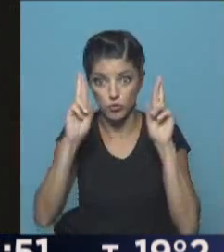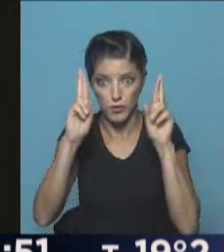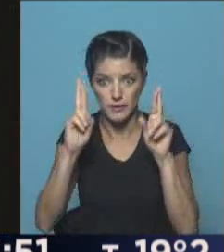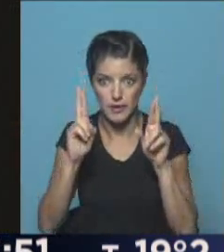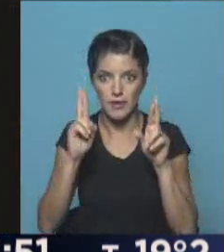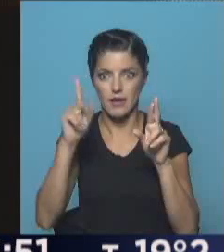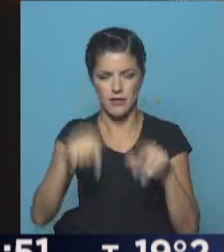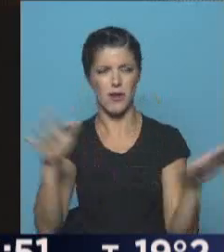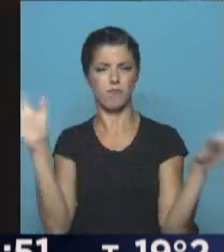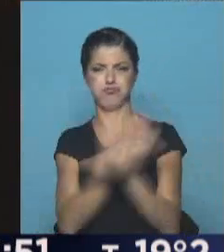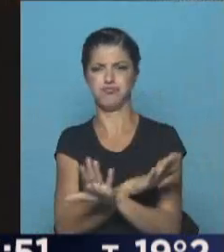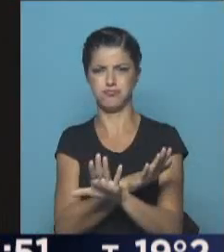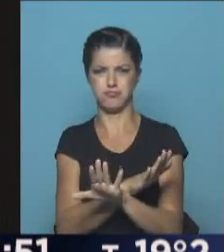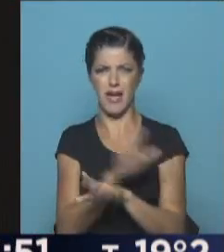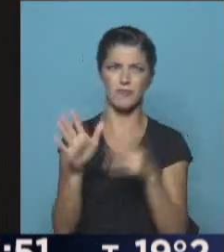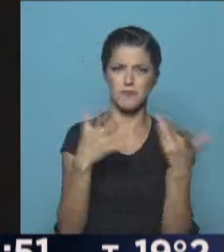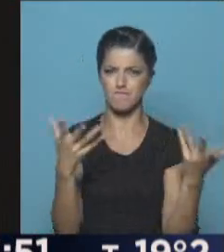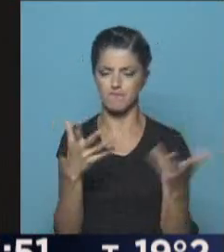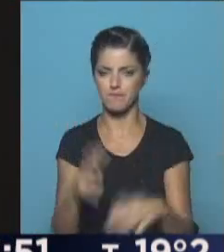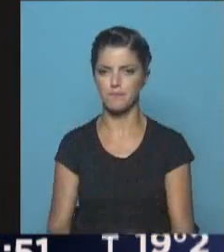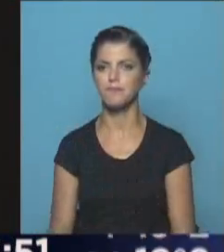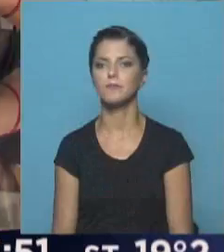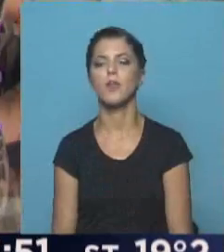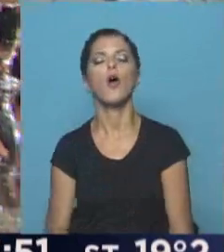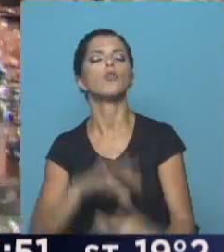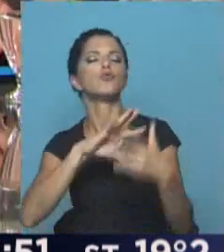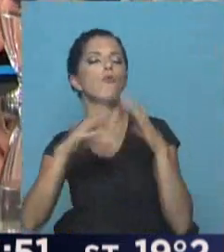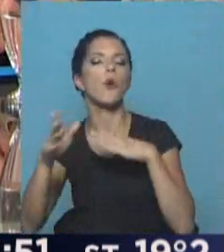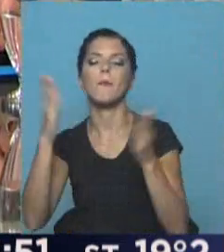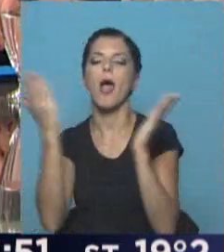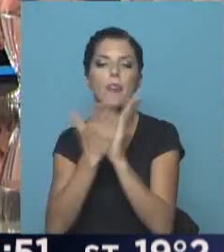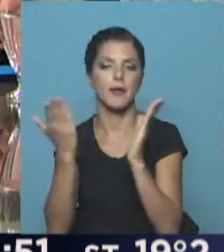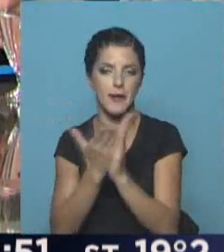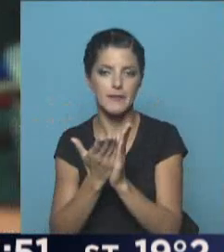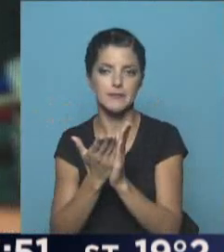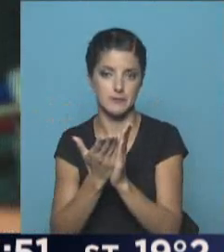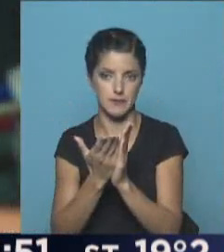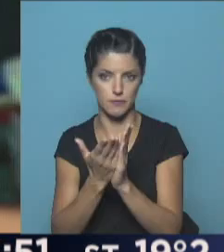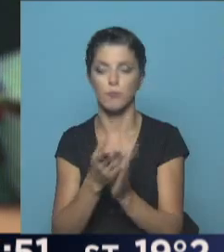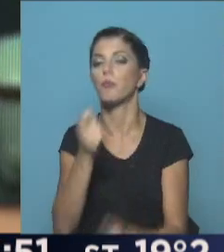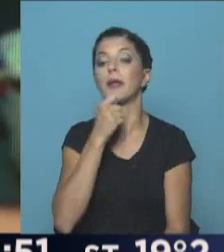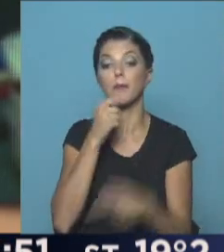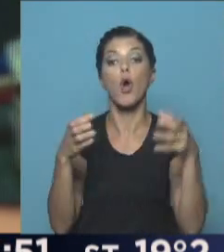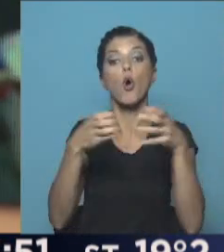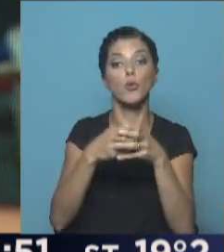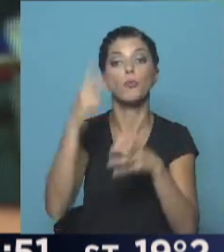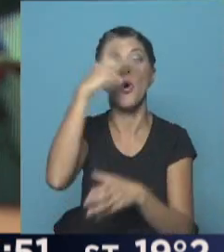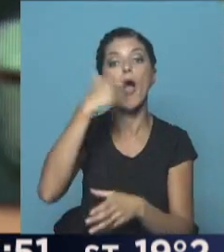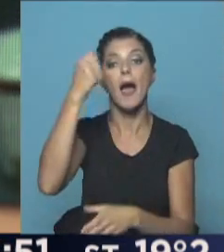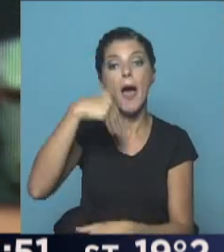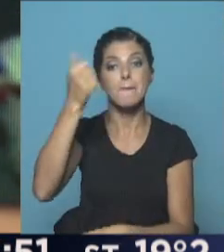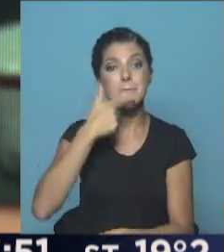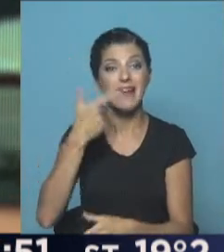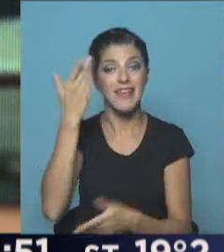pronto estamos sobreinterpretando algunos gestos. Más que todo son lecturas y relecturas. Por ejemplo, que jamás hable del Estado de